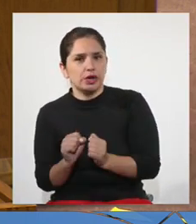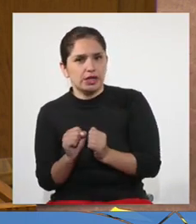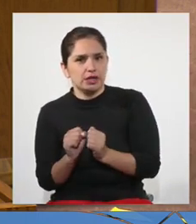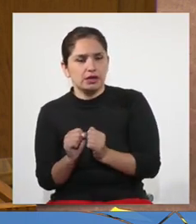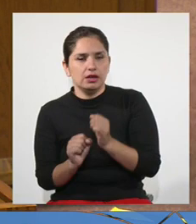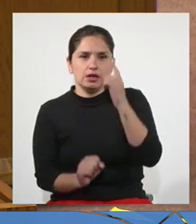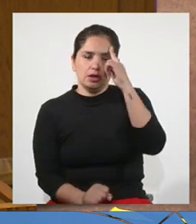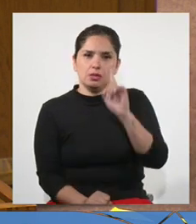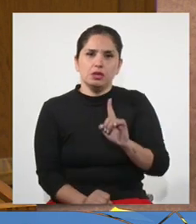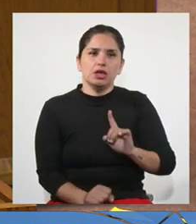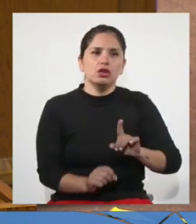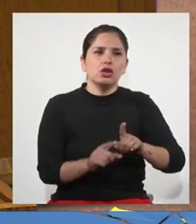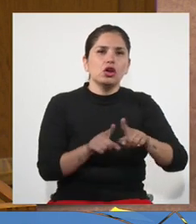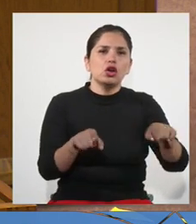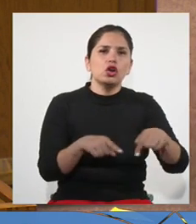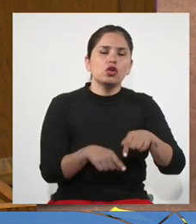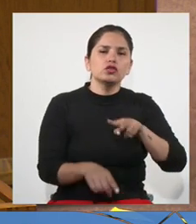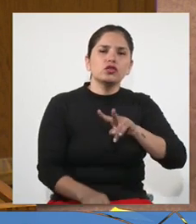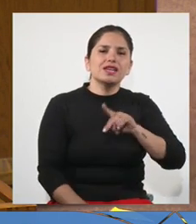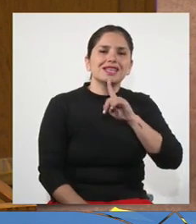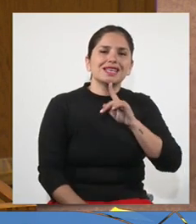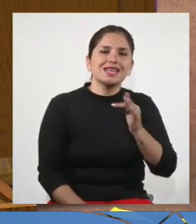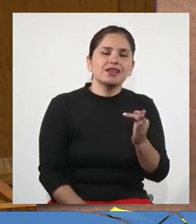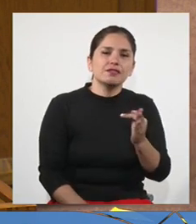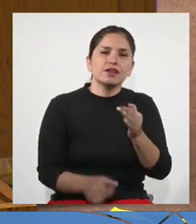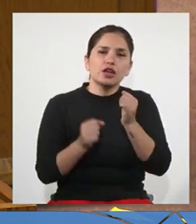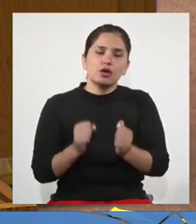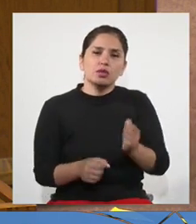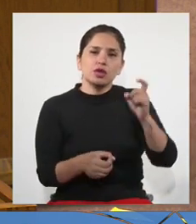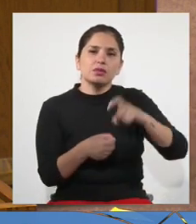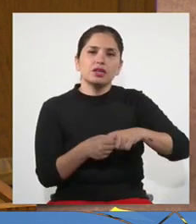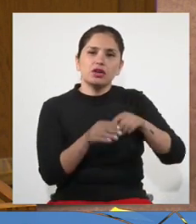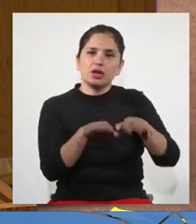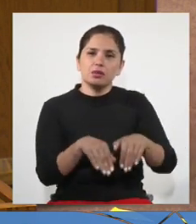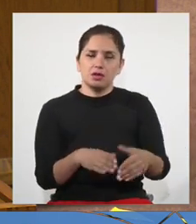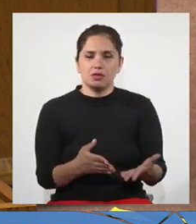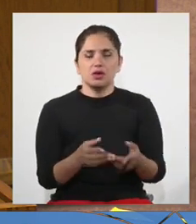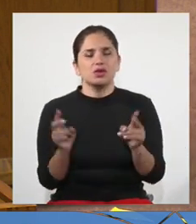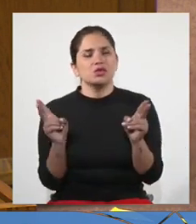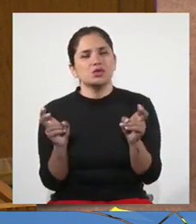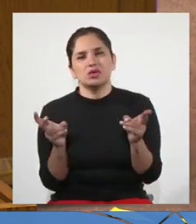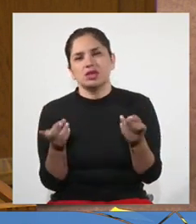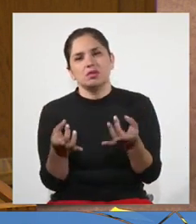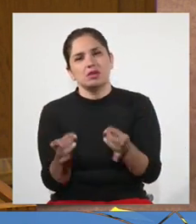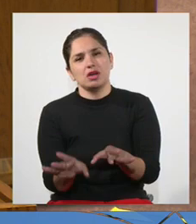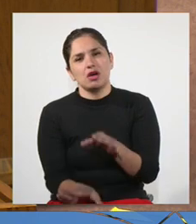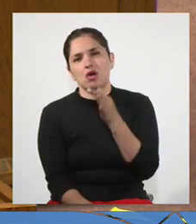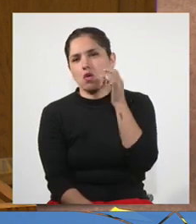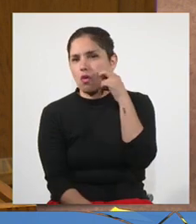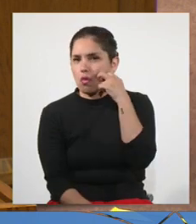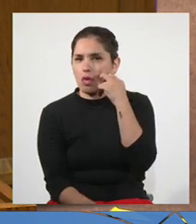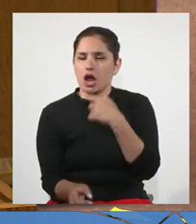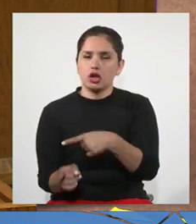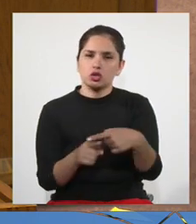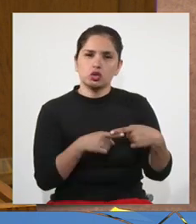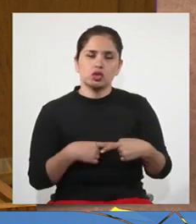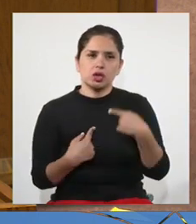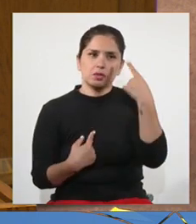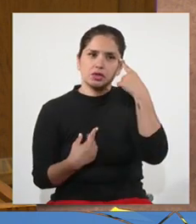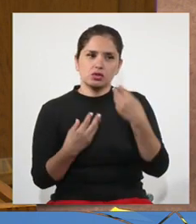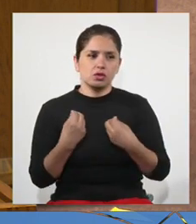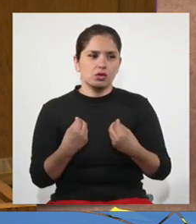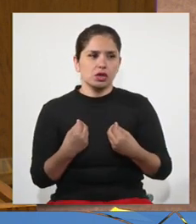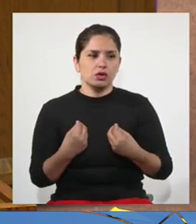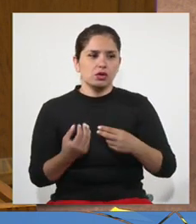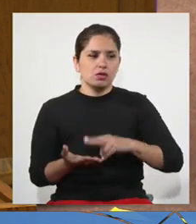pero en cambio en los jardines BTF pueden matricular en el mismo jardín. Es solamente una cuestión, humana, social, que me parece absolutamente